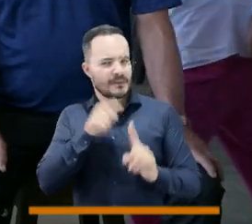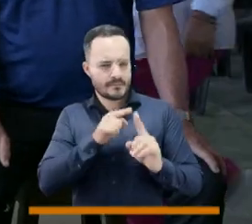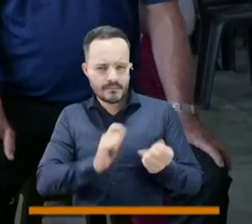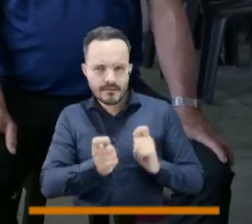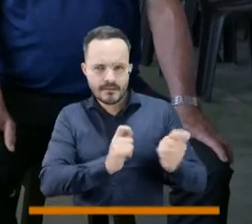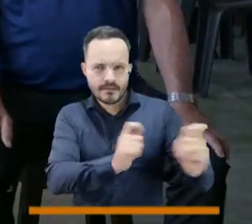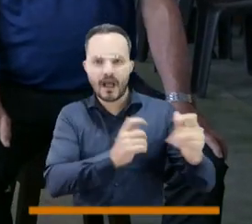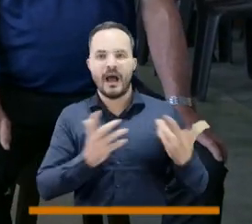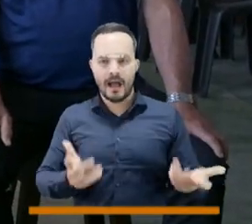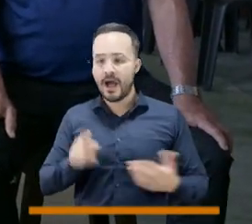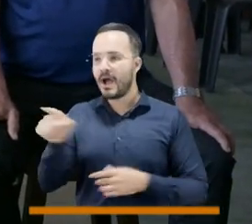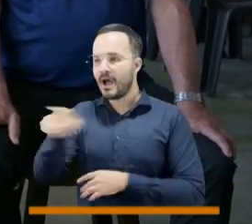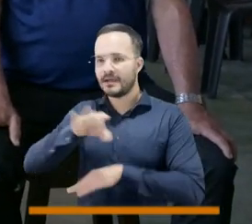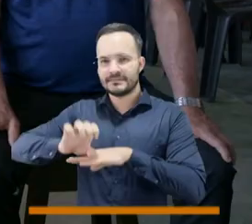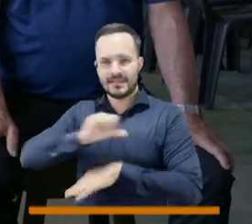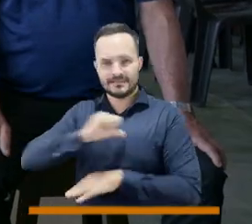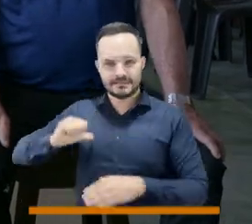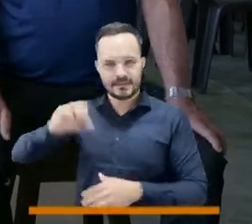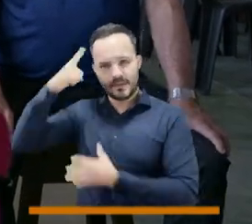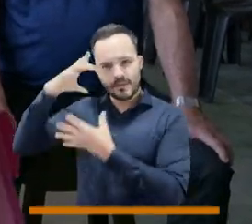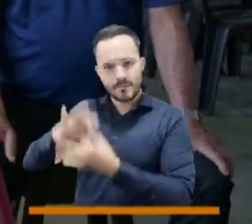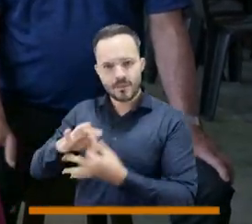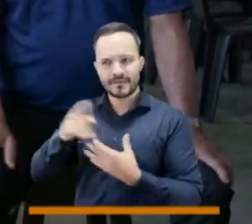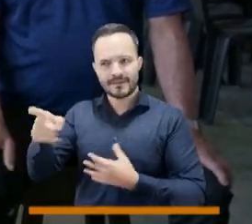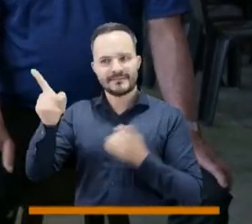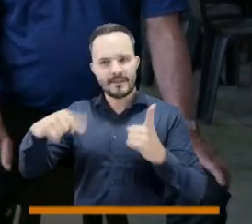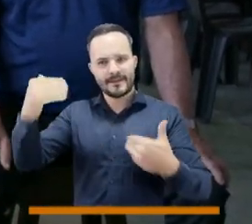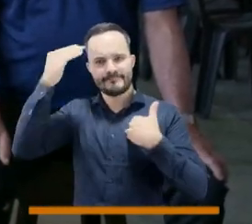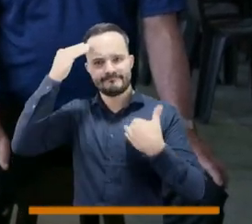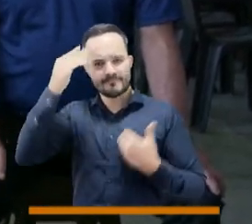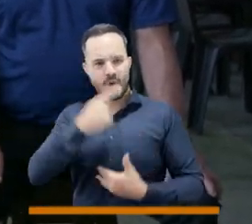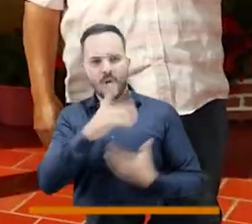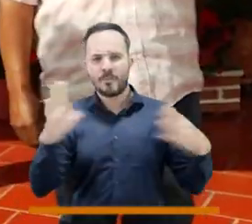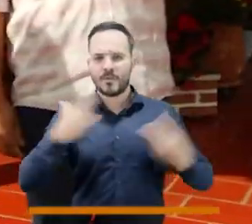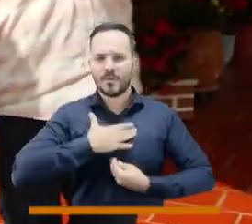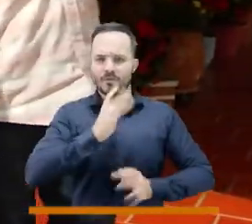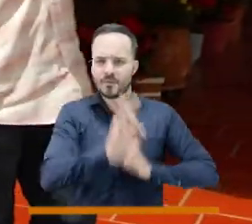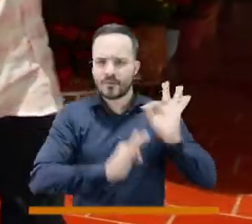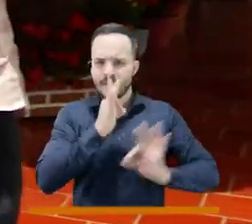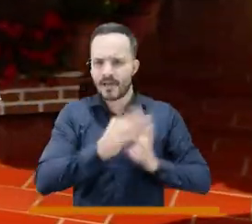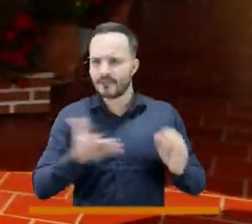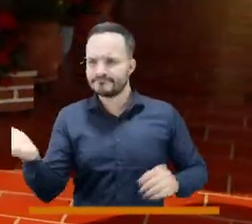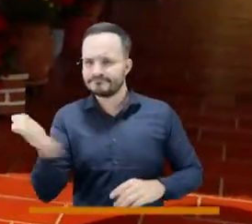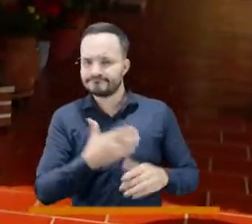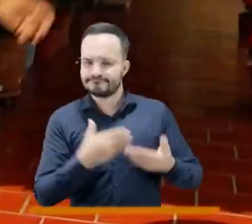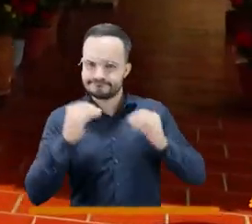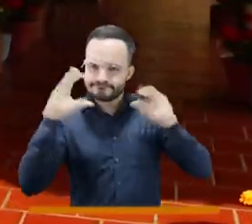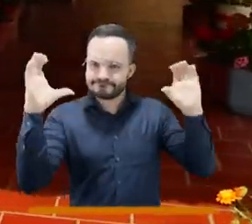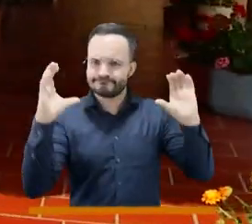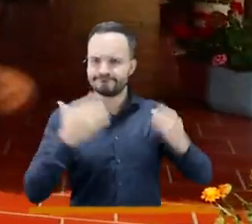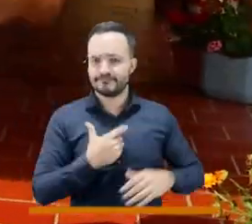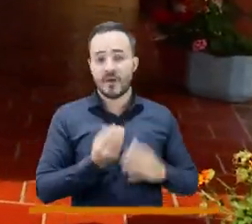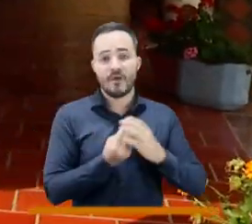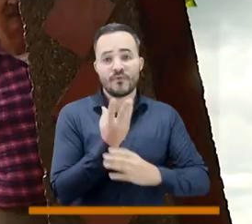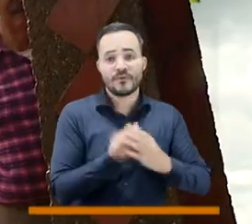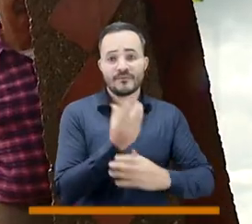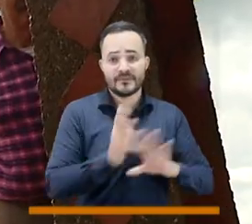privadas ayuden a preservar el patrimonio arqueológico y natural de Santa Elena, que es más que flores y